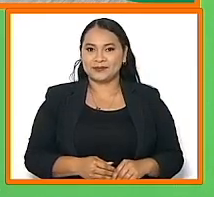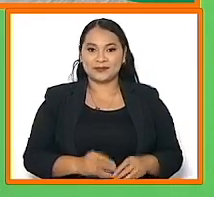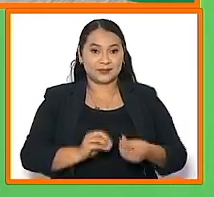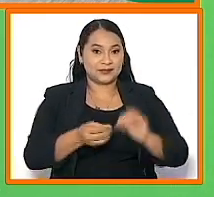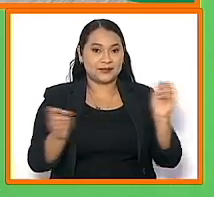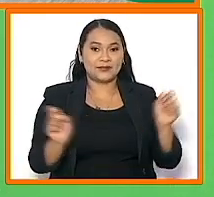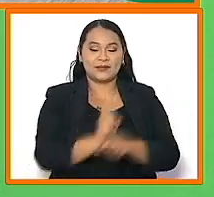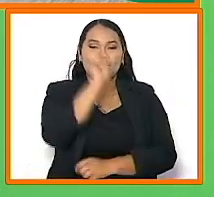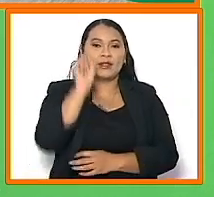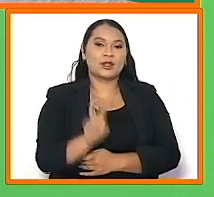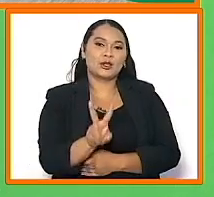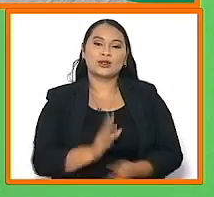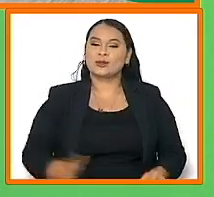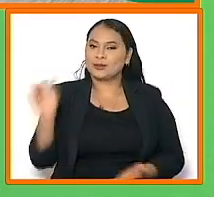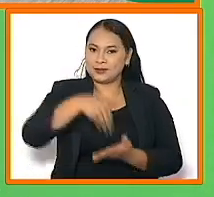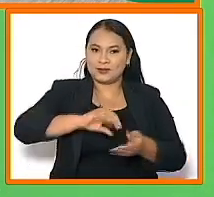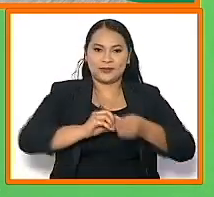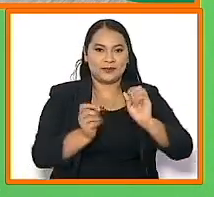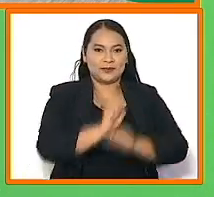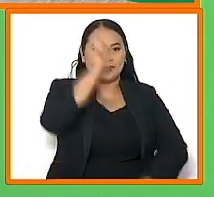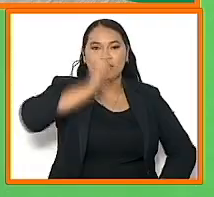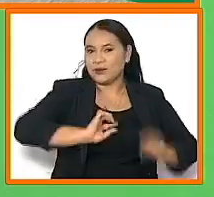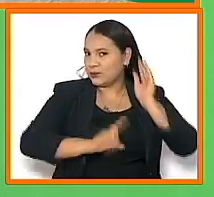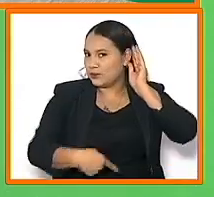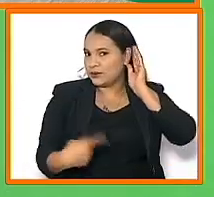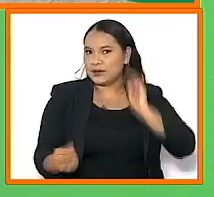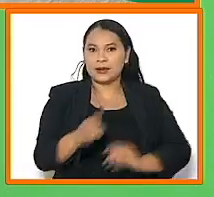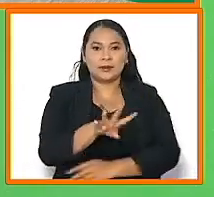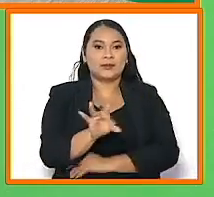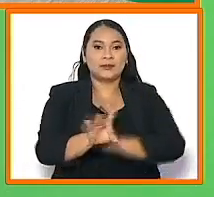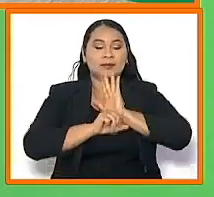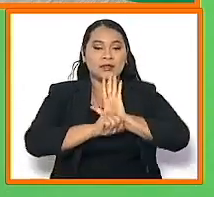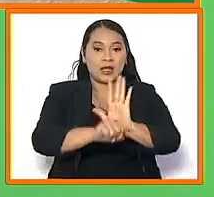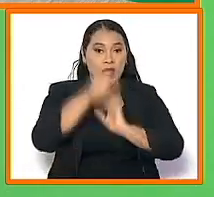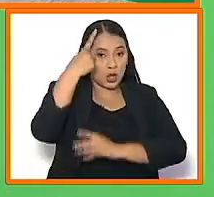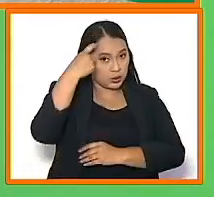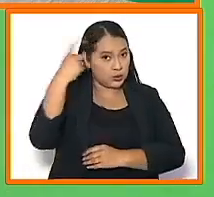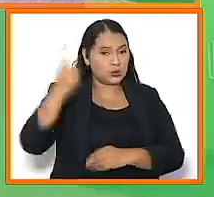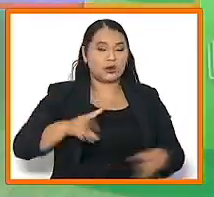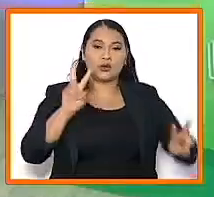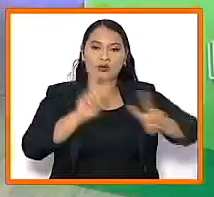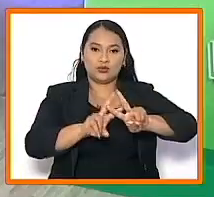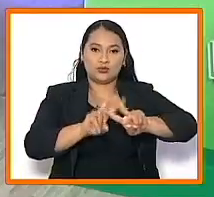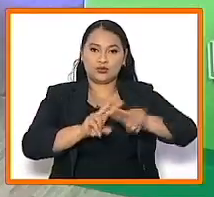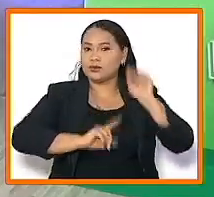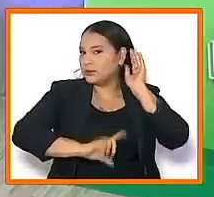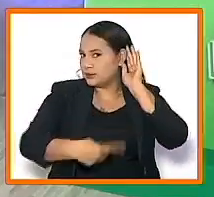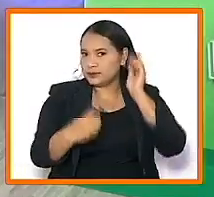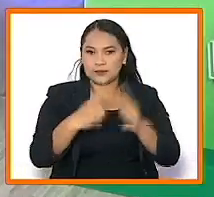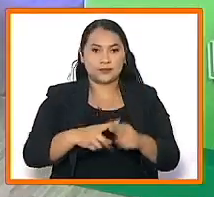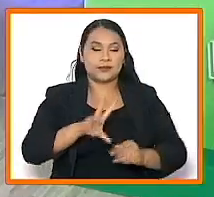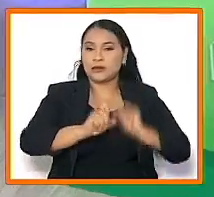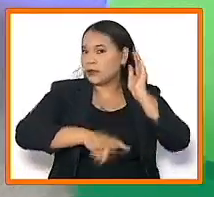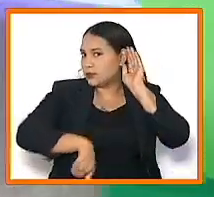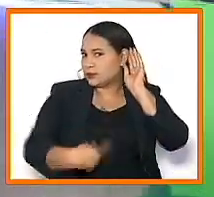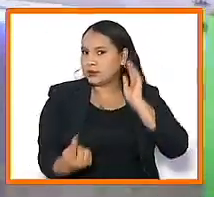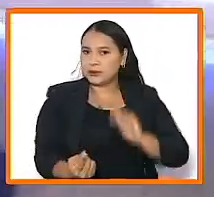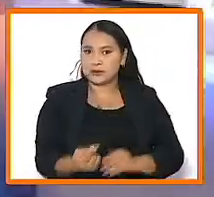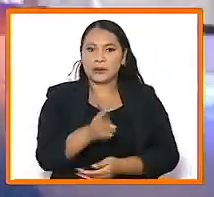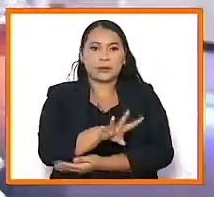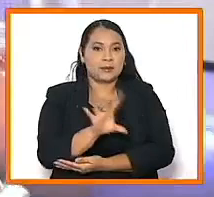porque este es el 2, número favorecido para Diaria 48 con su símbolo de sueños estrella. Para MultiX, 2X, para más